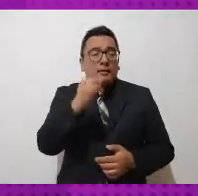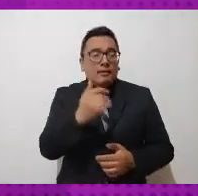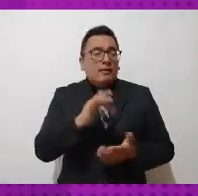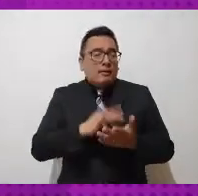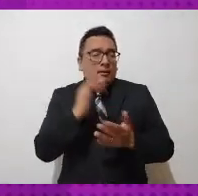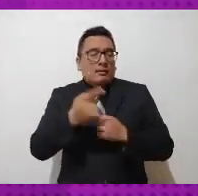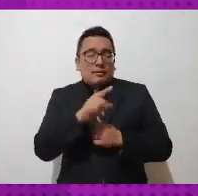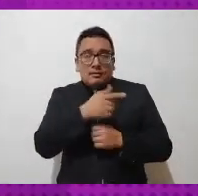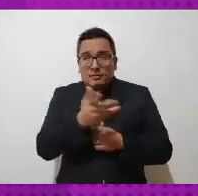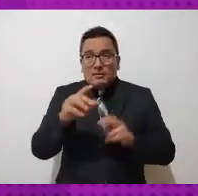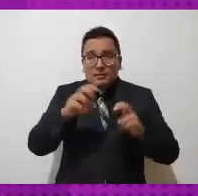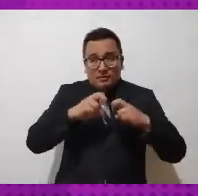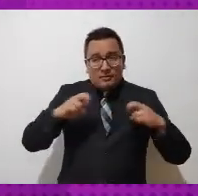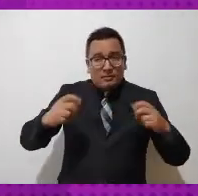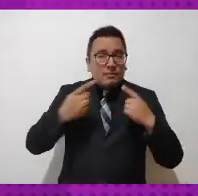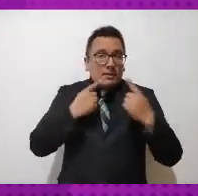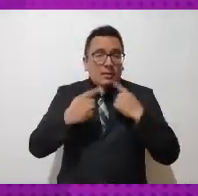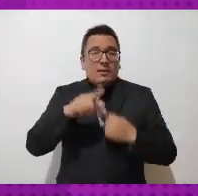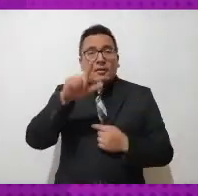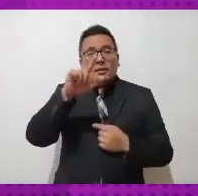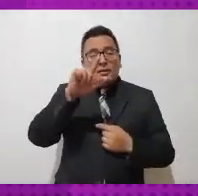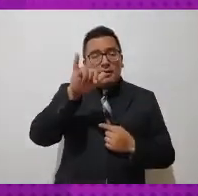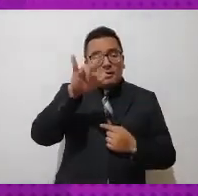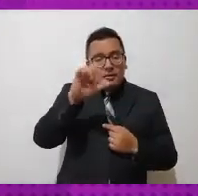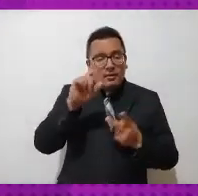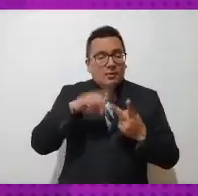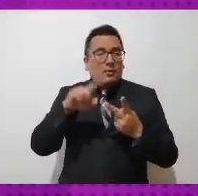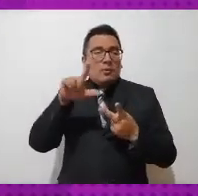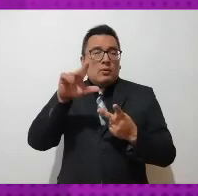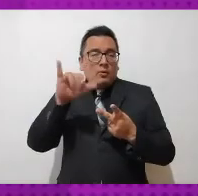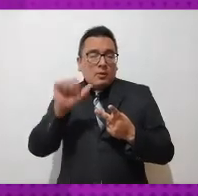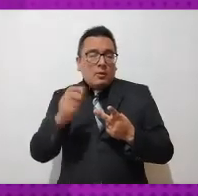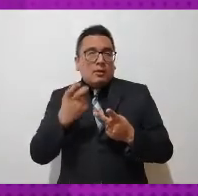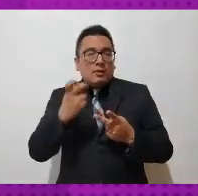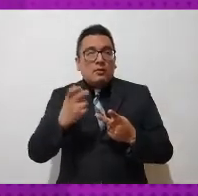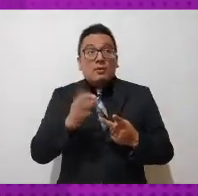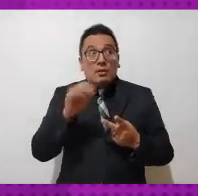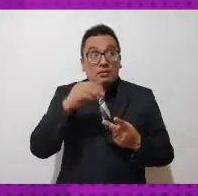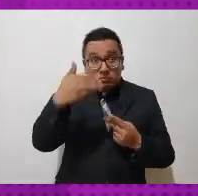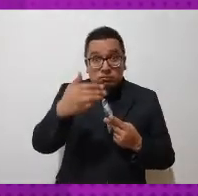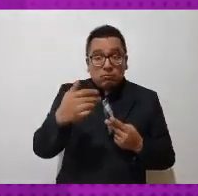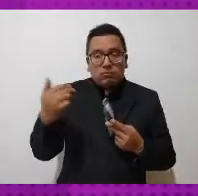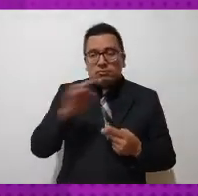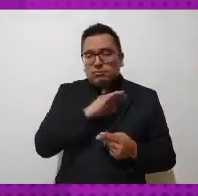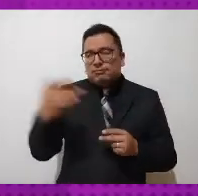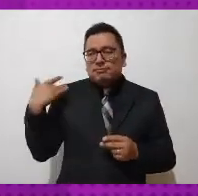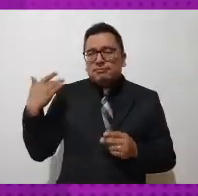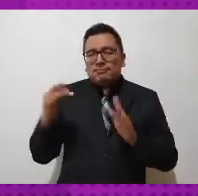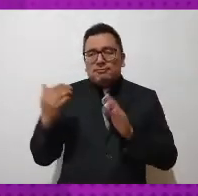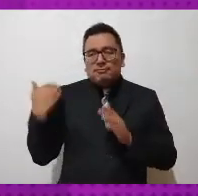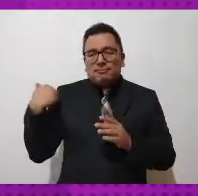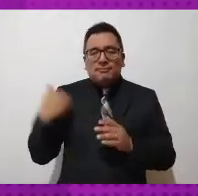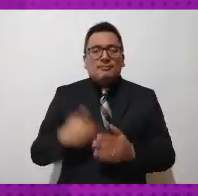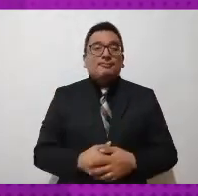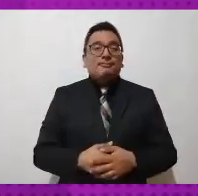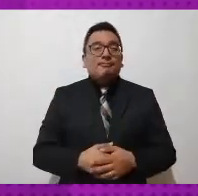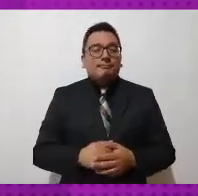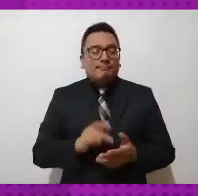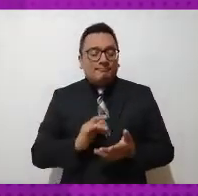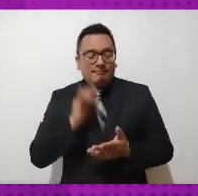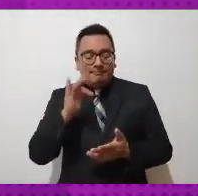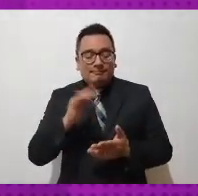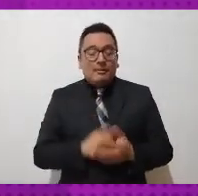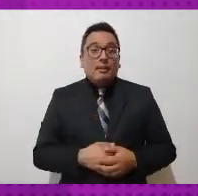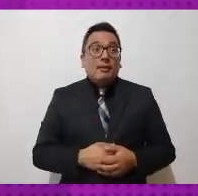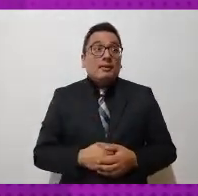agradezco haber compartido la mesa con ustedes, Lirio, Lucía, y bueno, pues para lo que se les ofrezca, por aquí estamos. Muchísimas gracias,